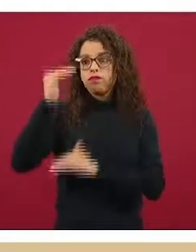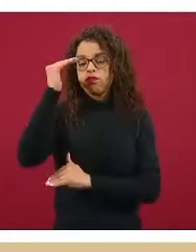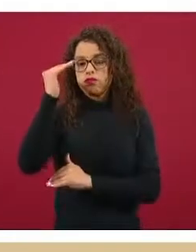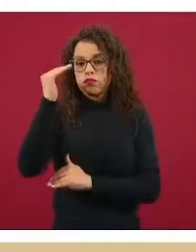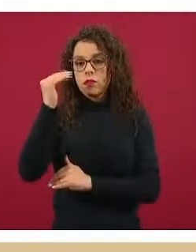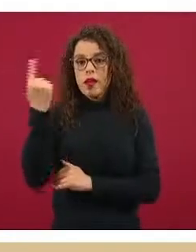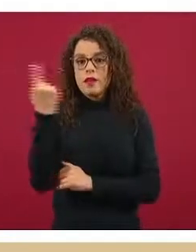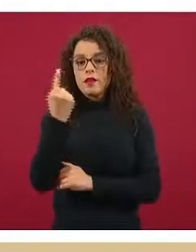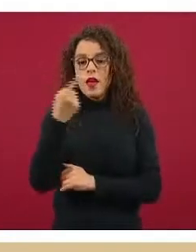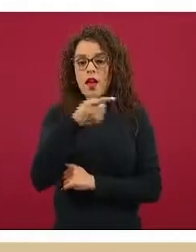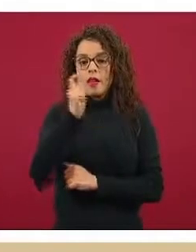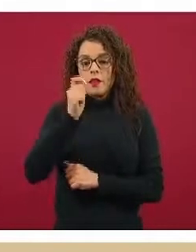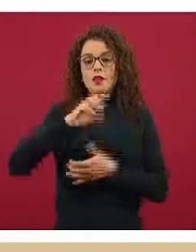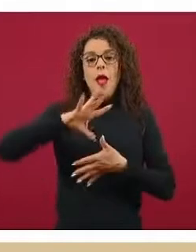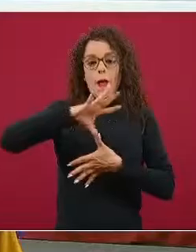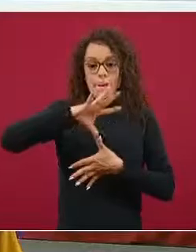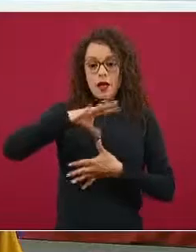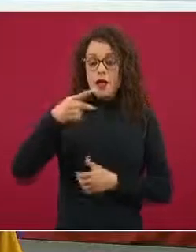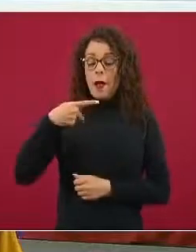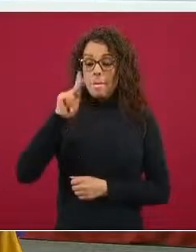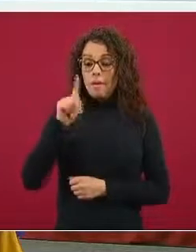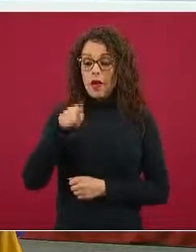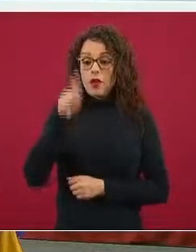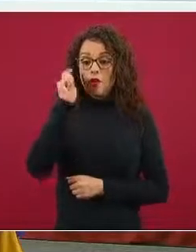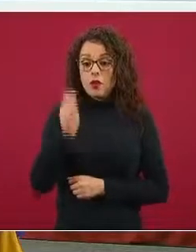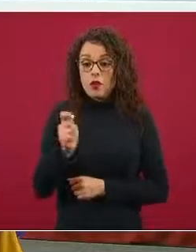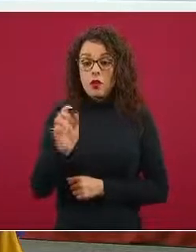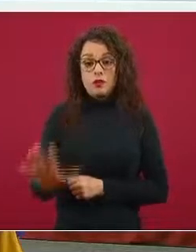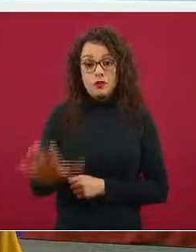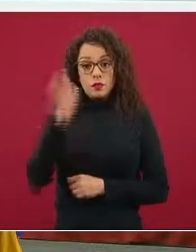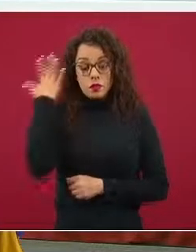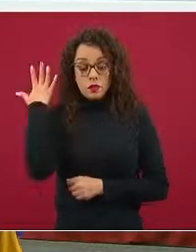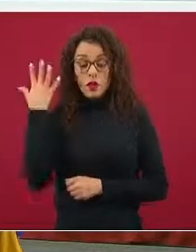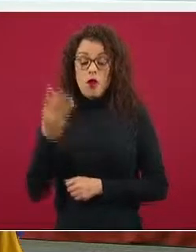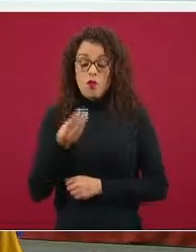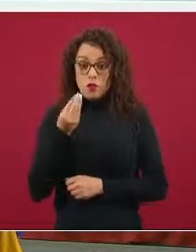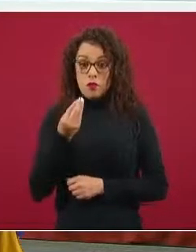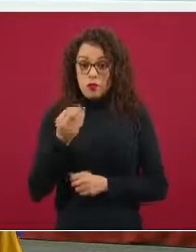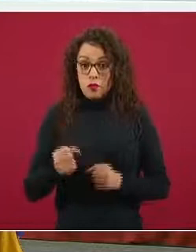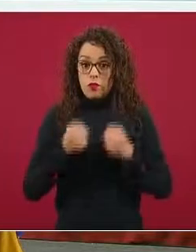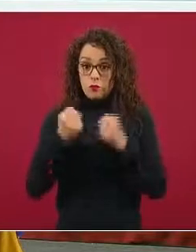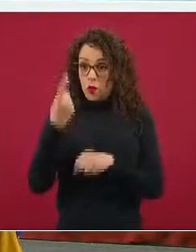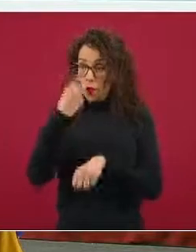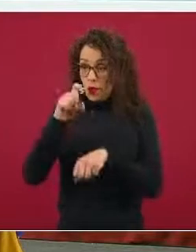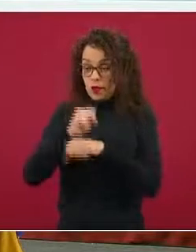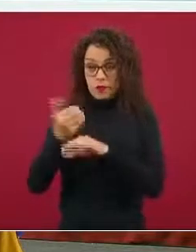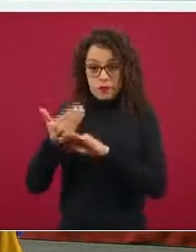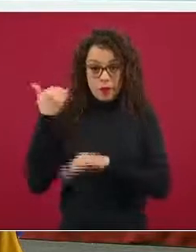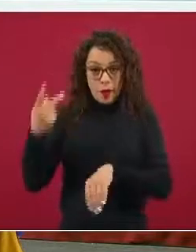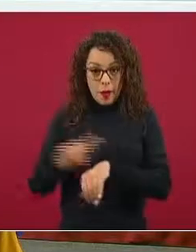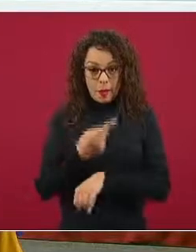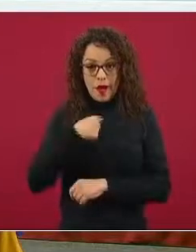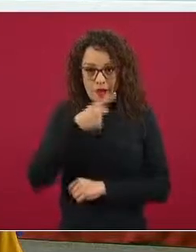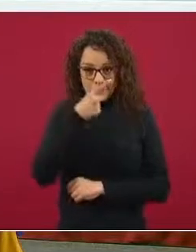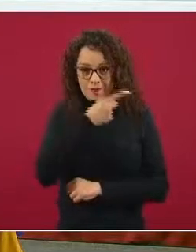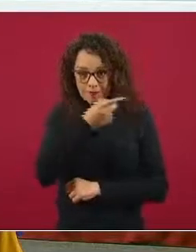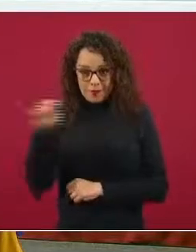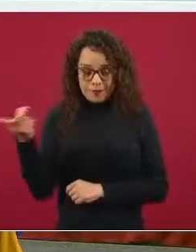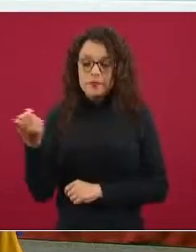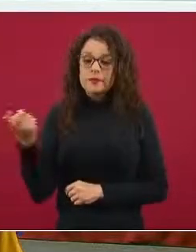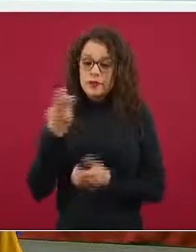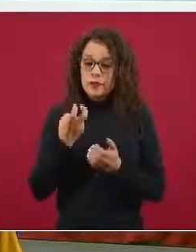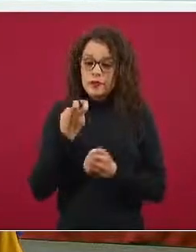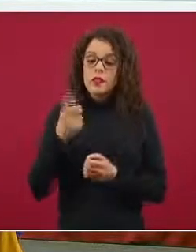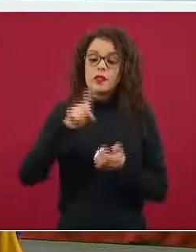punto de hacerlo, pero dado que traía una tendencia y una aceleración importante, decíamos la semana pasada, muy probablemente se va a convertir